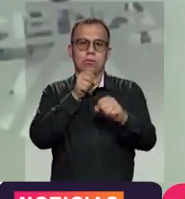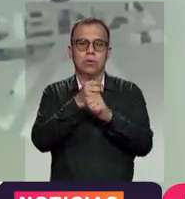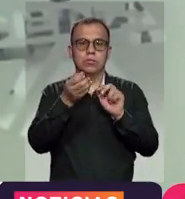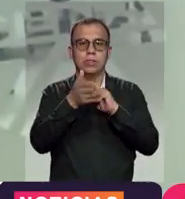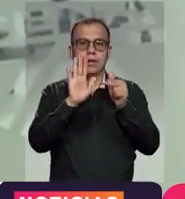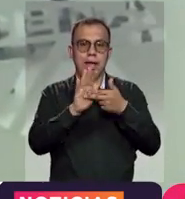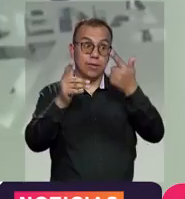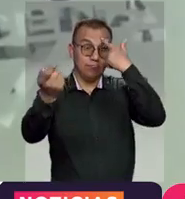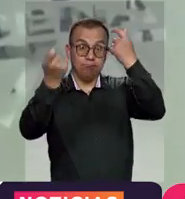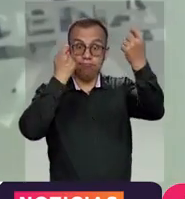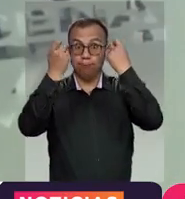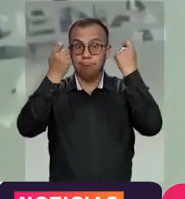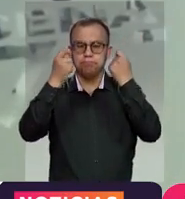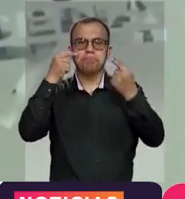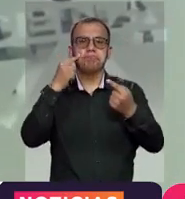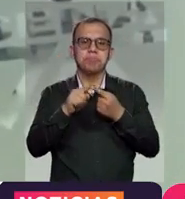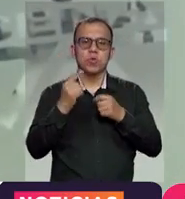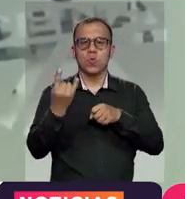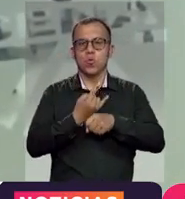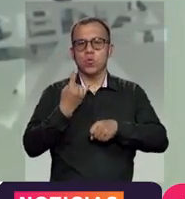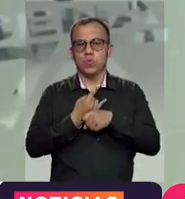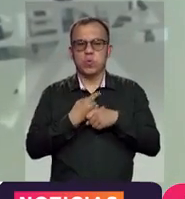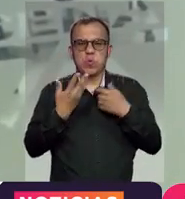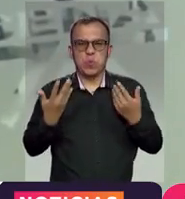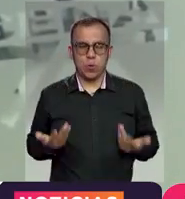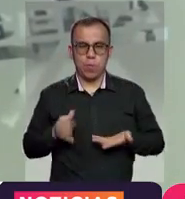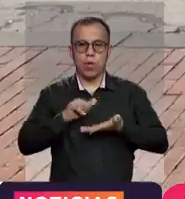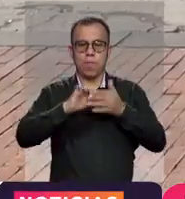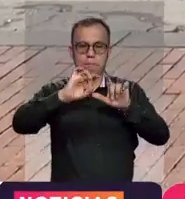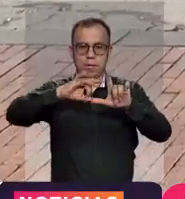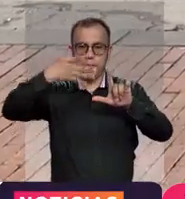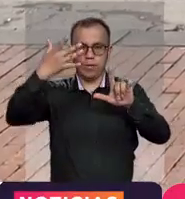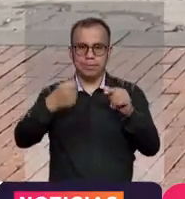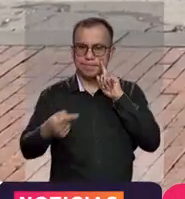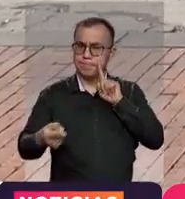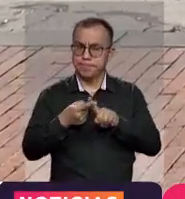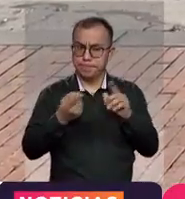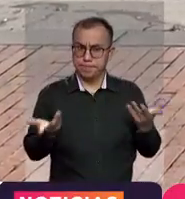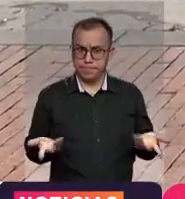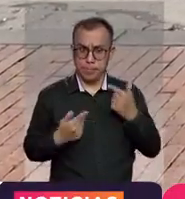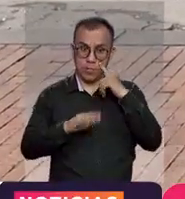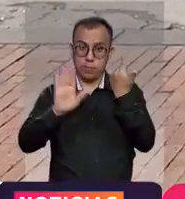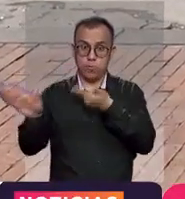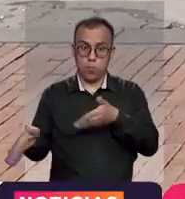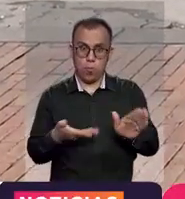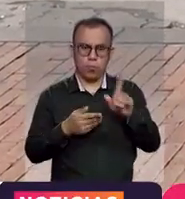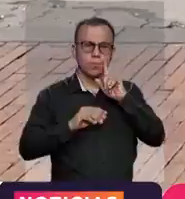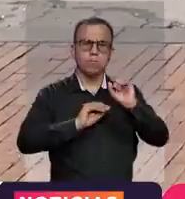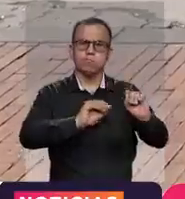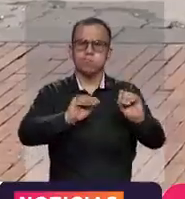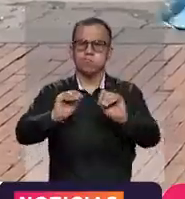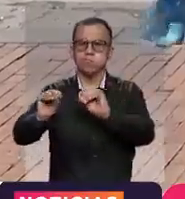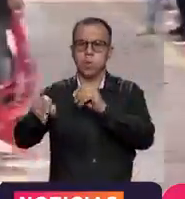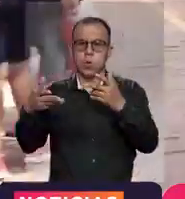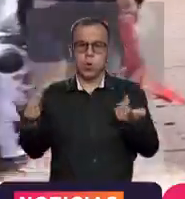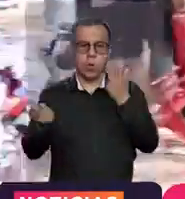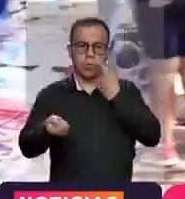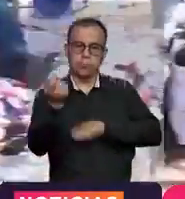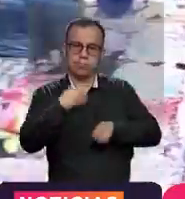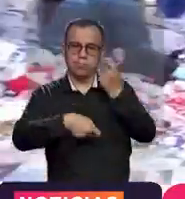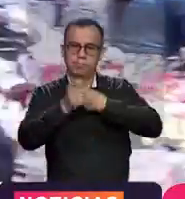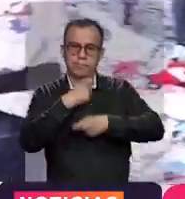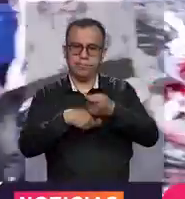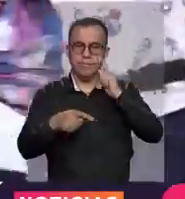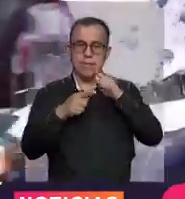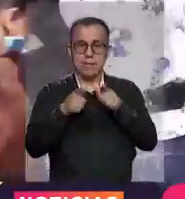estrategia pedagógica que se está utilizando es la virtualidad. El objetivo de estos cursos es fortalecer las competencias de los comerciantes y